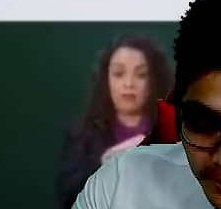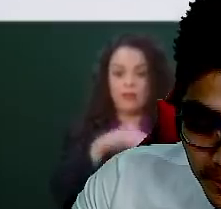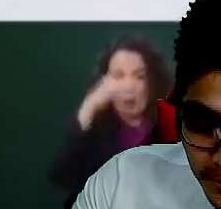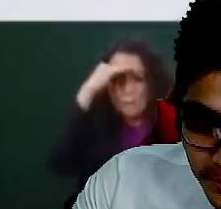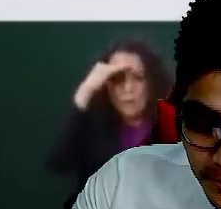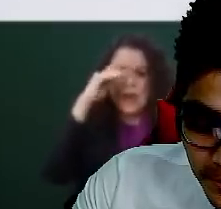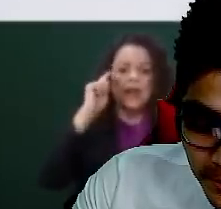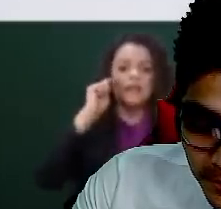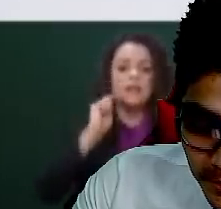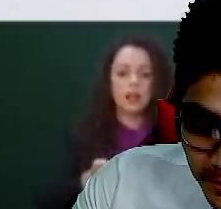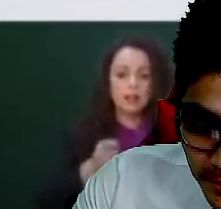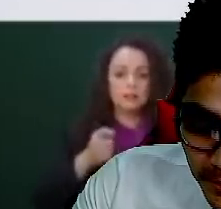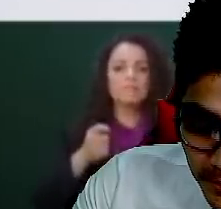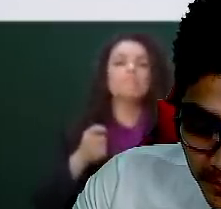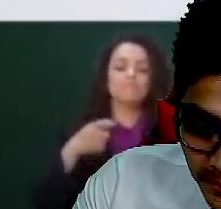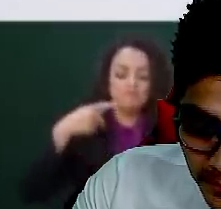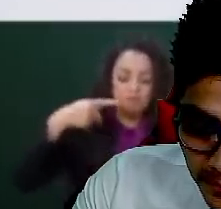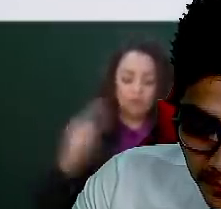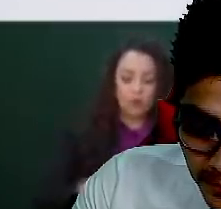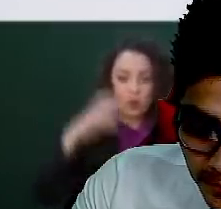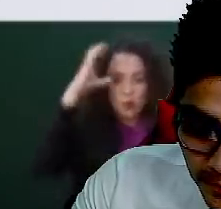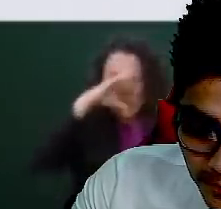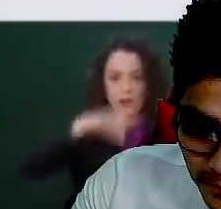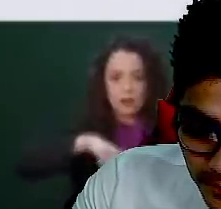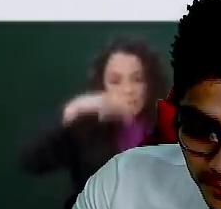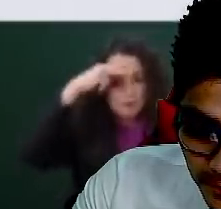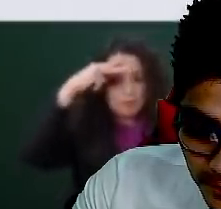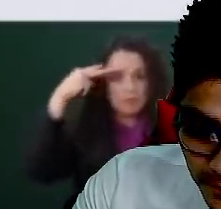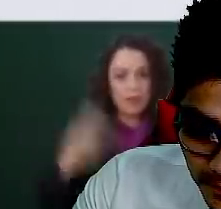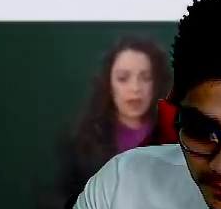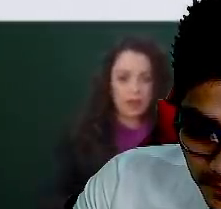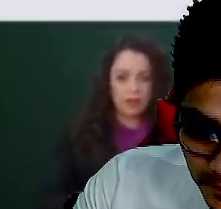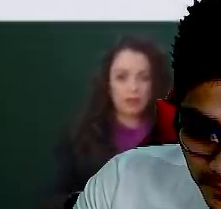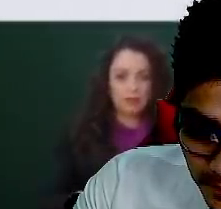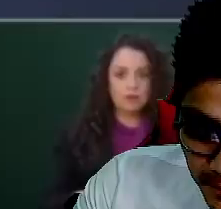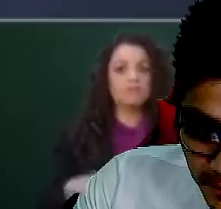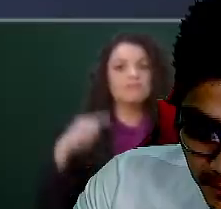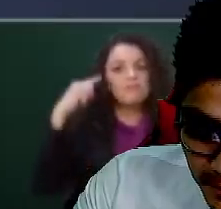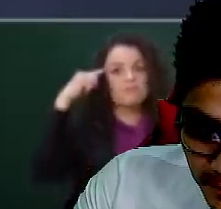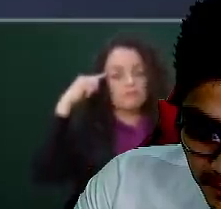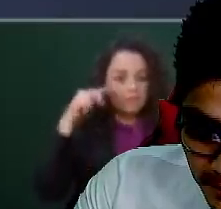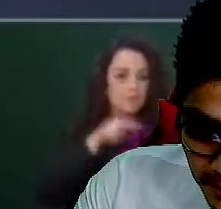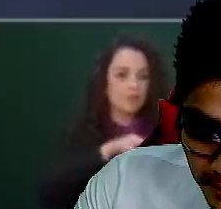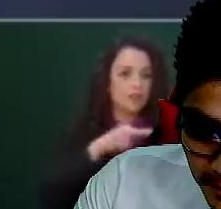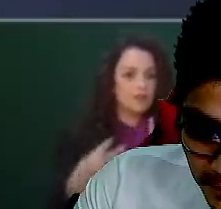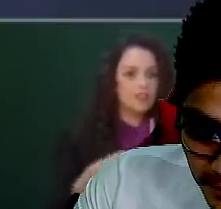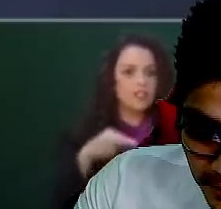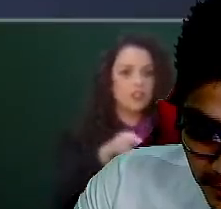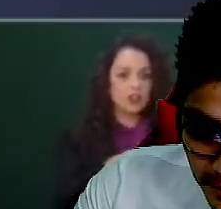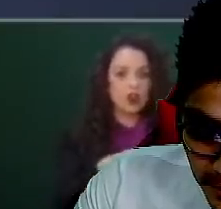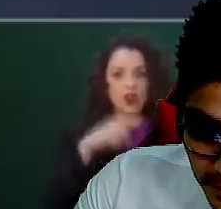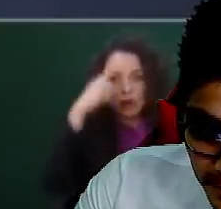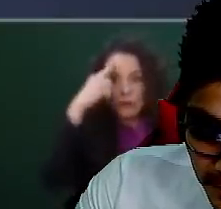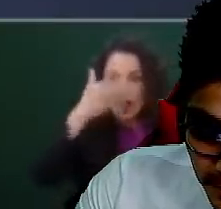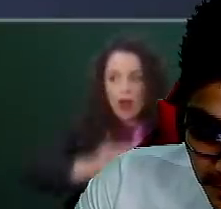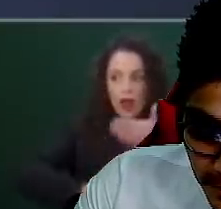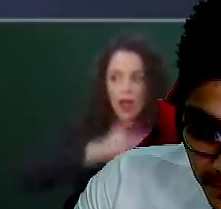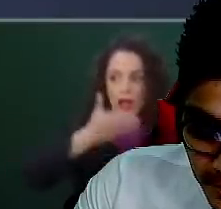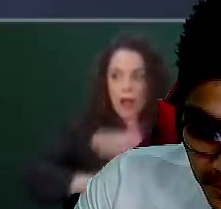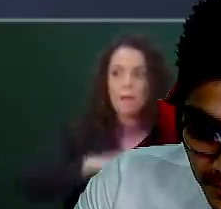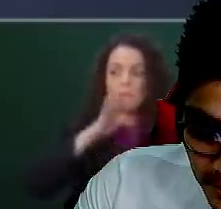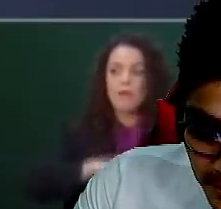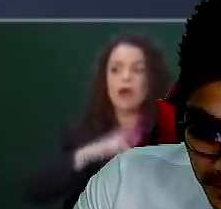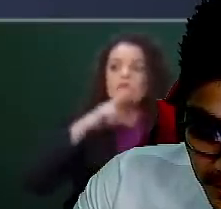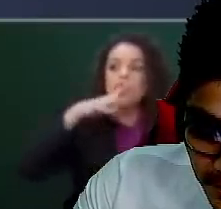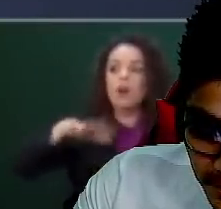un símbolo de la cultura mexicana y de la visión transformadora que ha impulsado los avances del país durante